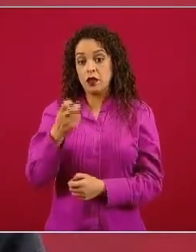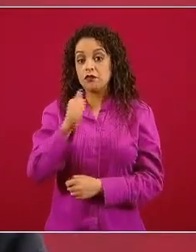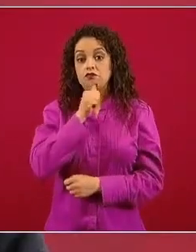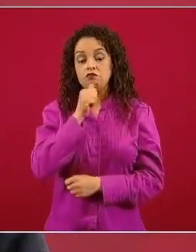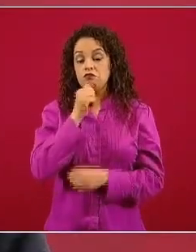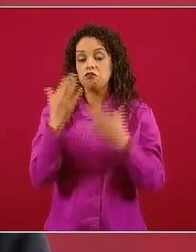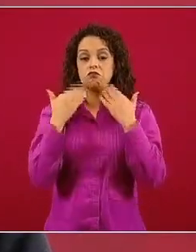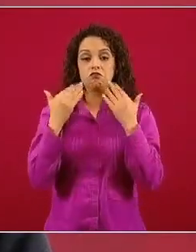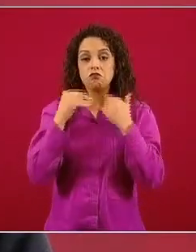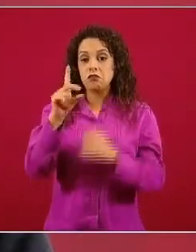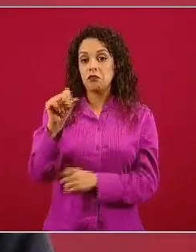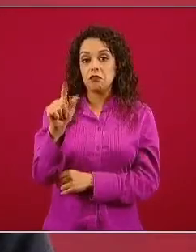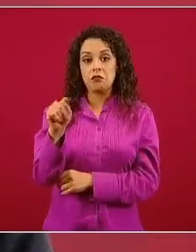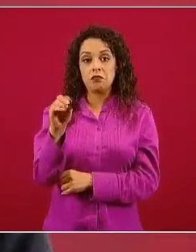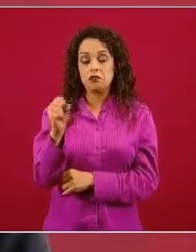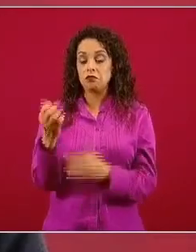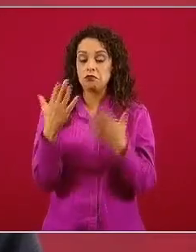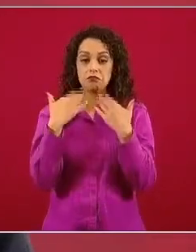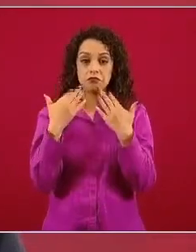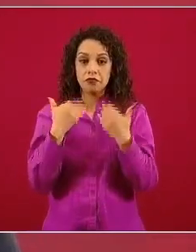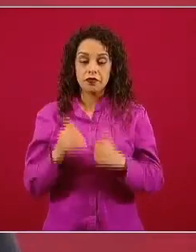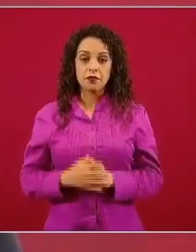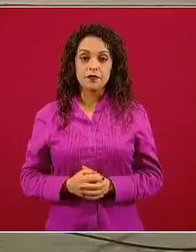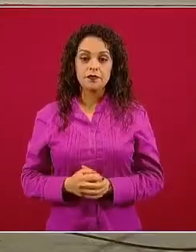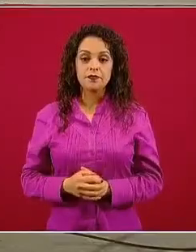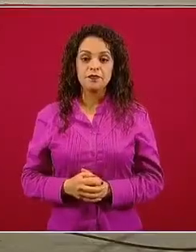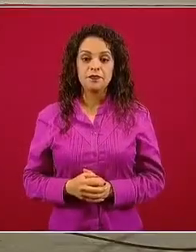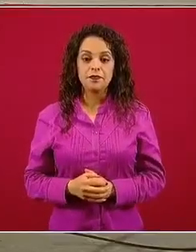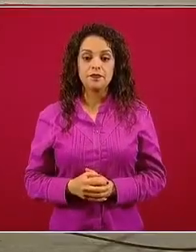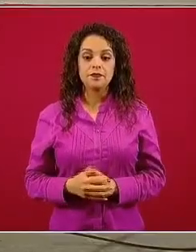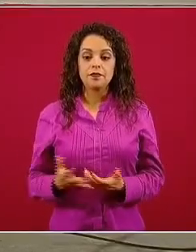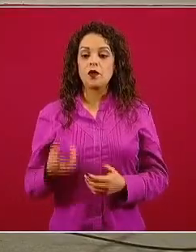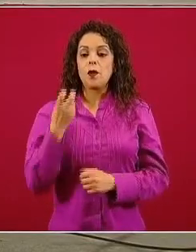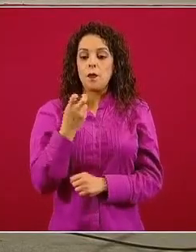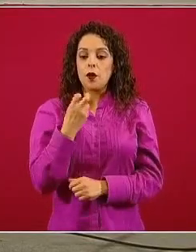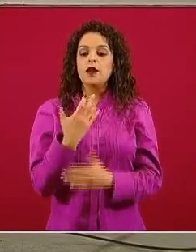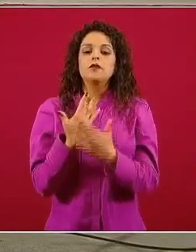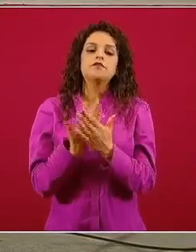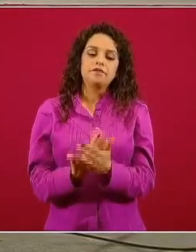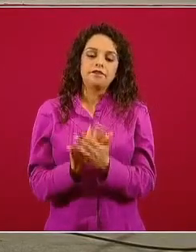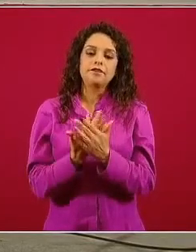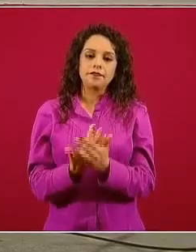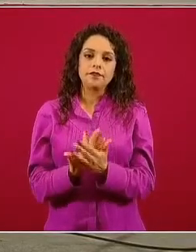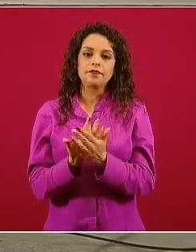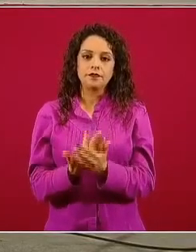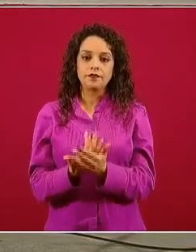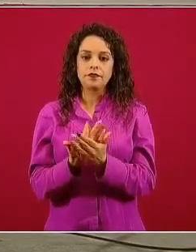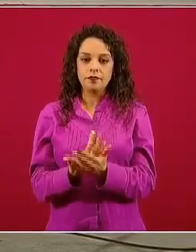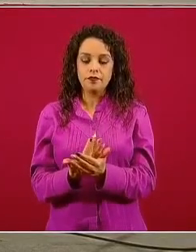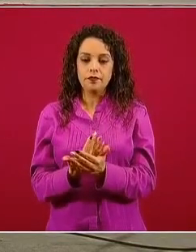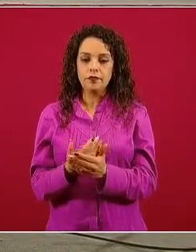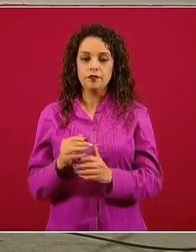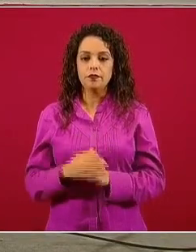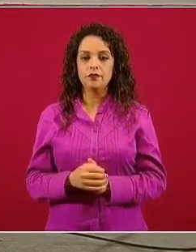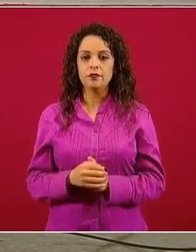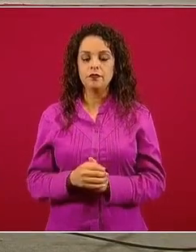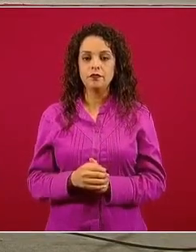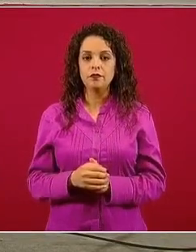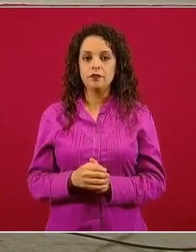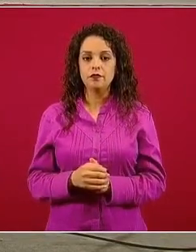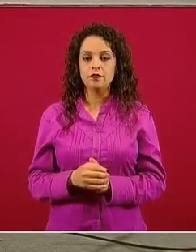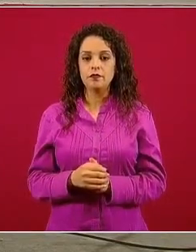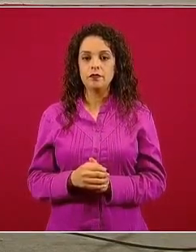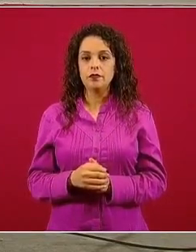tenemos. Lógicamente esperaríamos que en su momento, como lo están haciendo otros